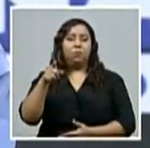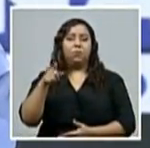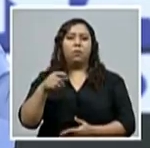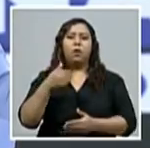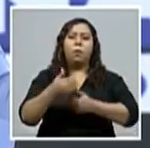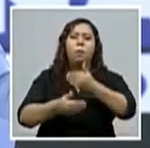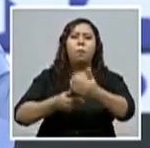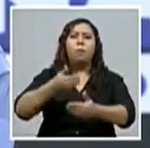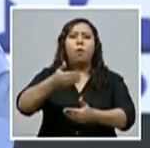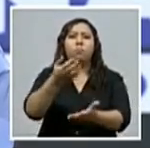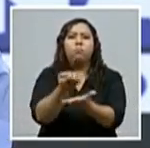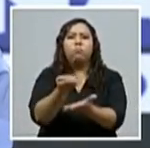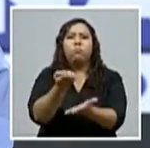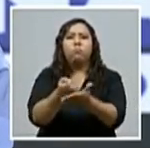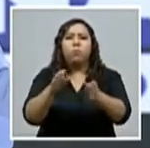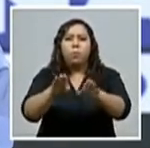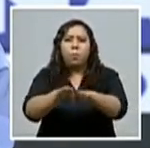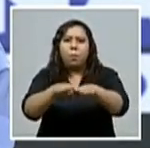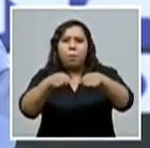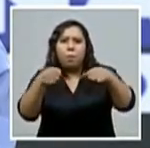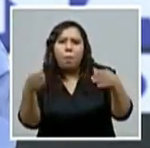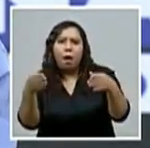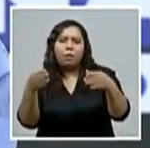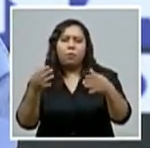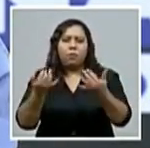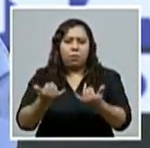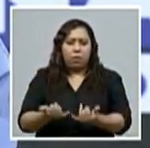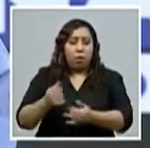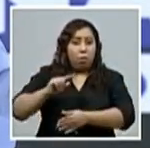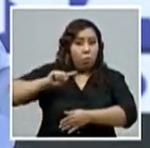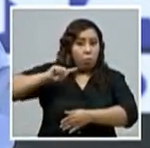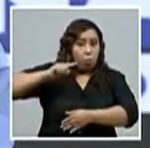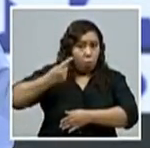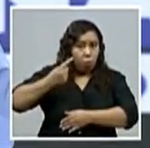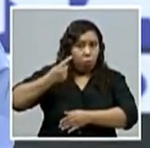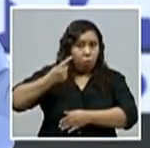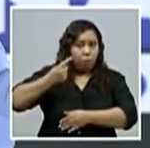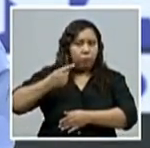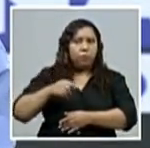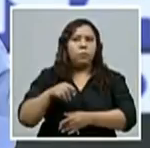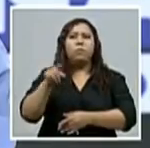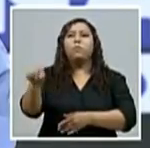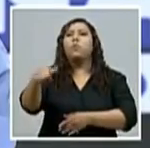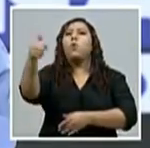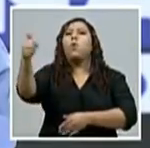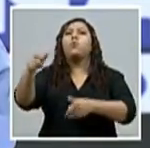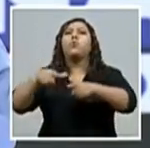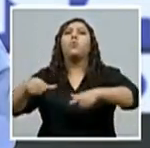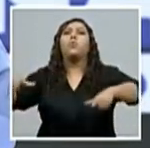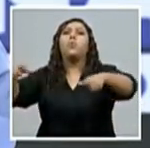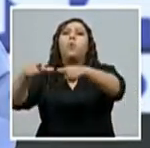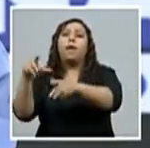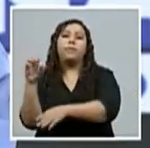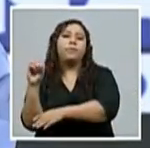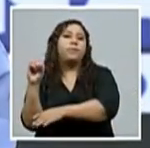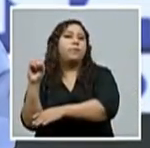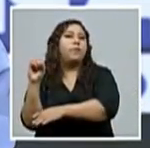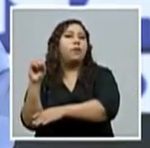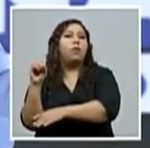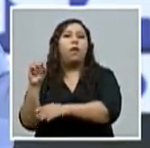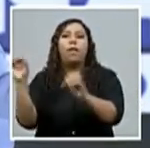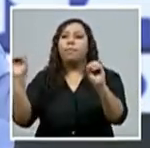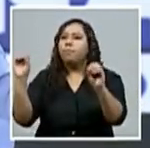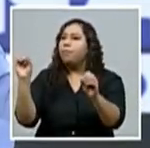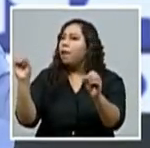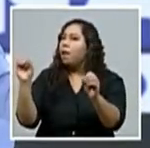del proceso de apertura gradual. Los municipios que están en fase 0 continúan autorizados únicamente para